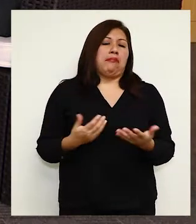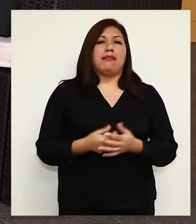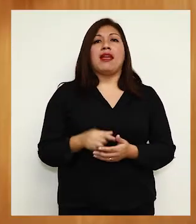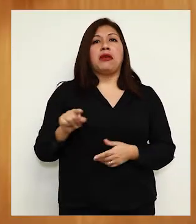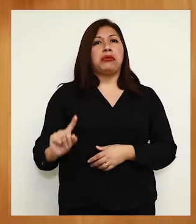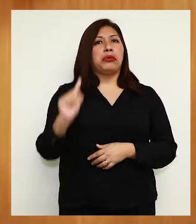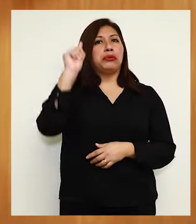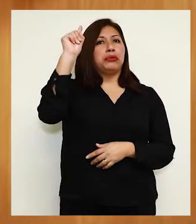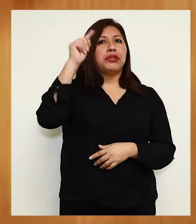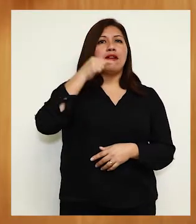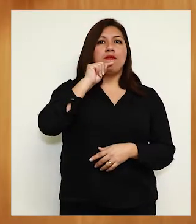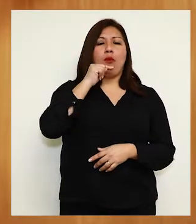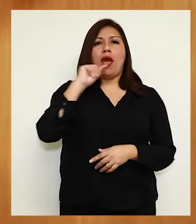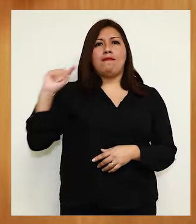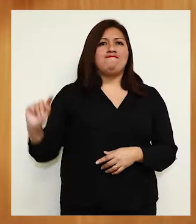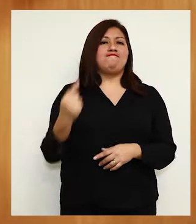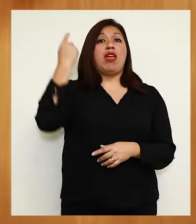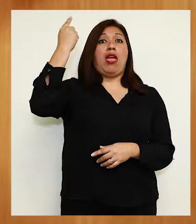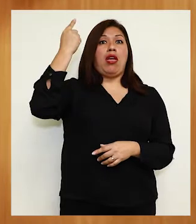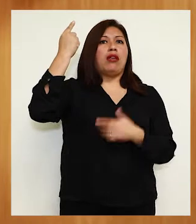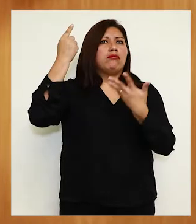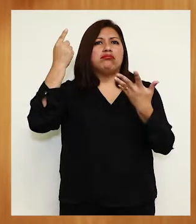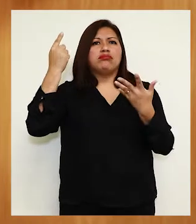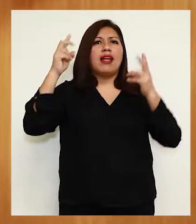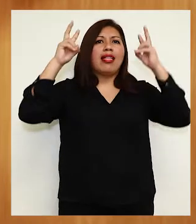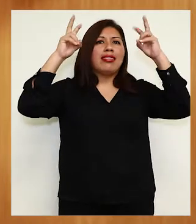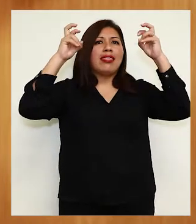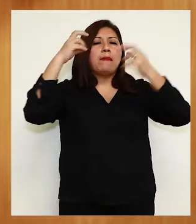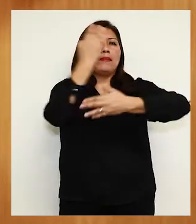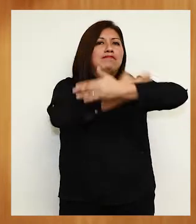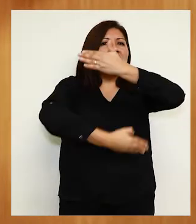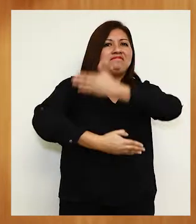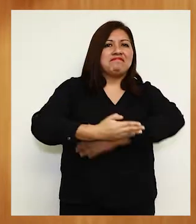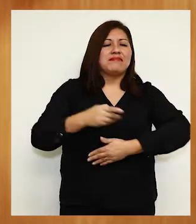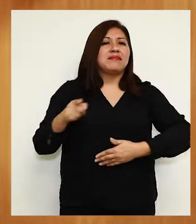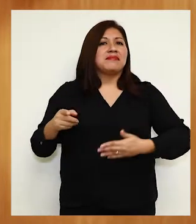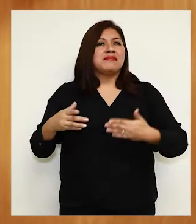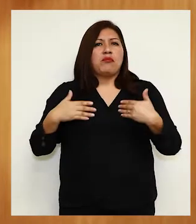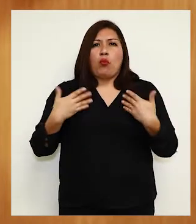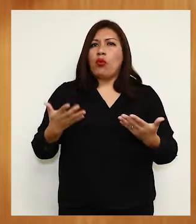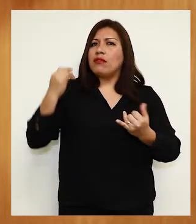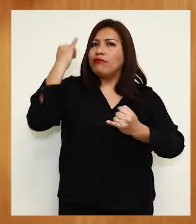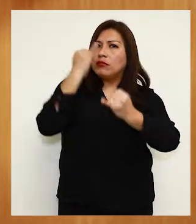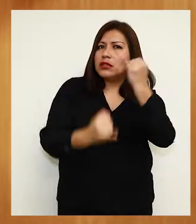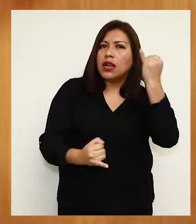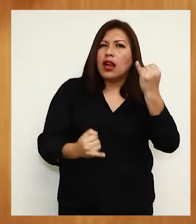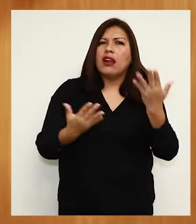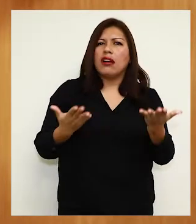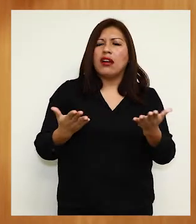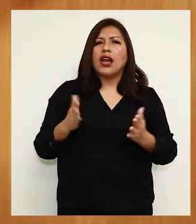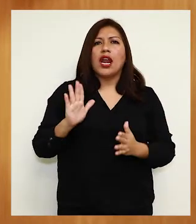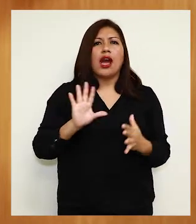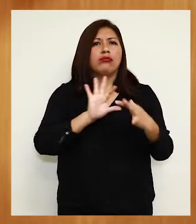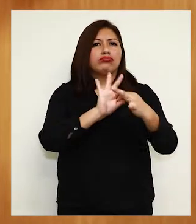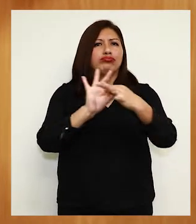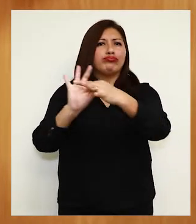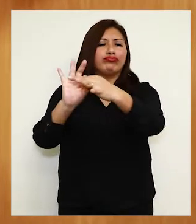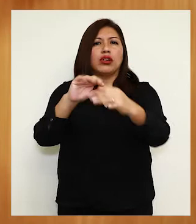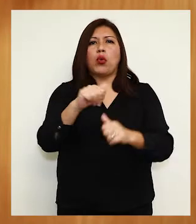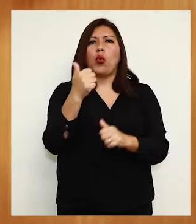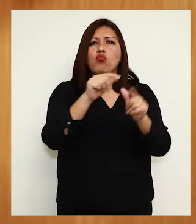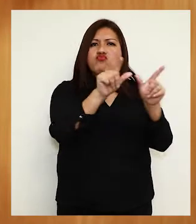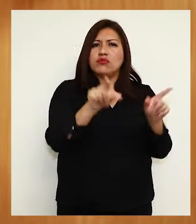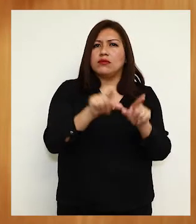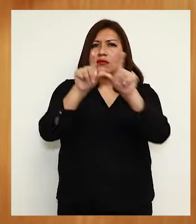sido una de las mujeres pioneras, como digo, en materia de discapacidad y que pudo concretar la articulación